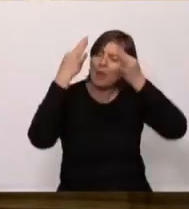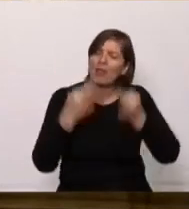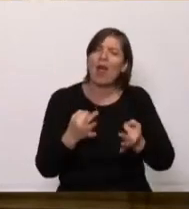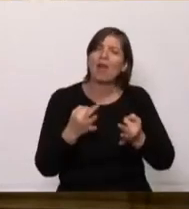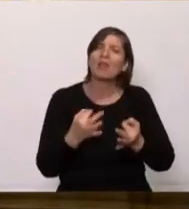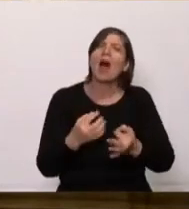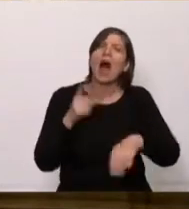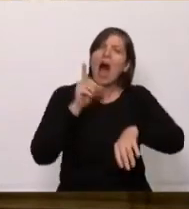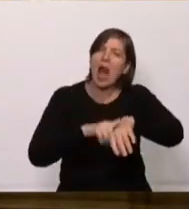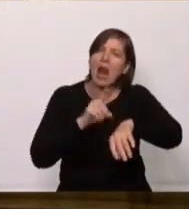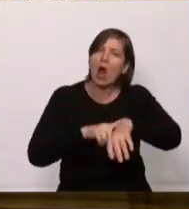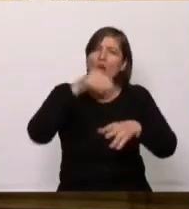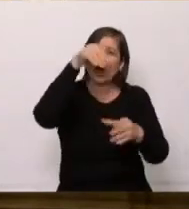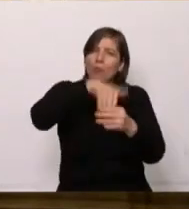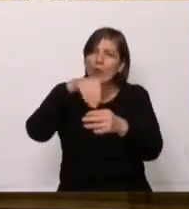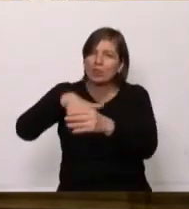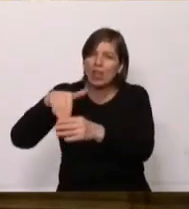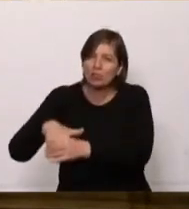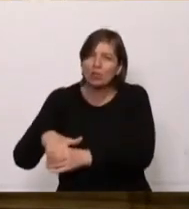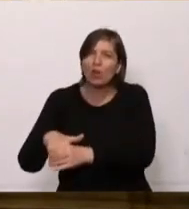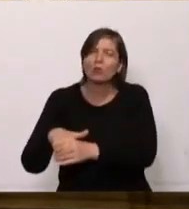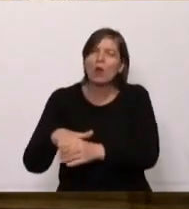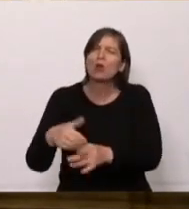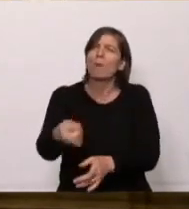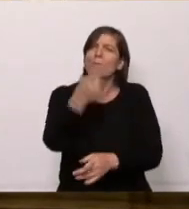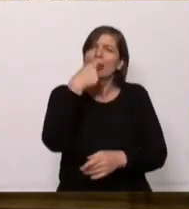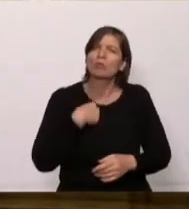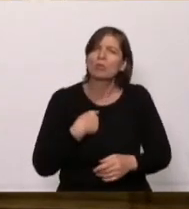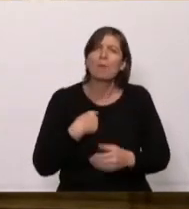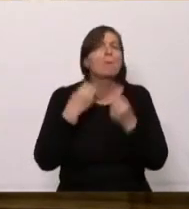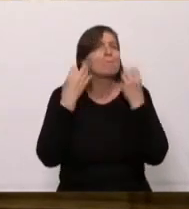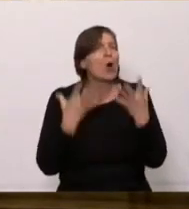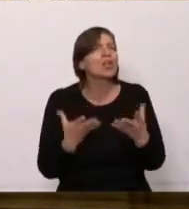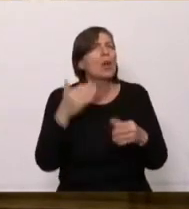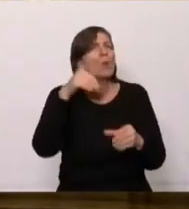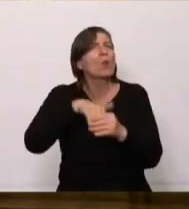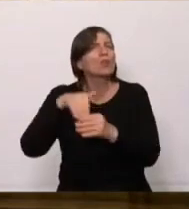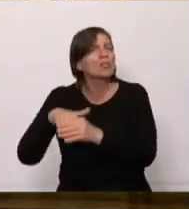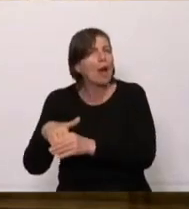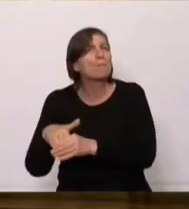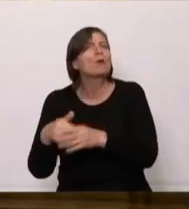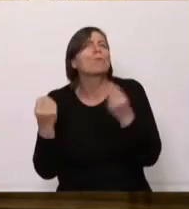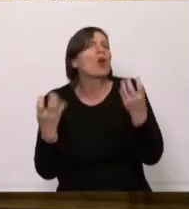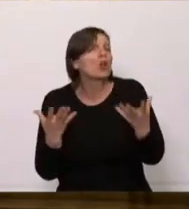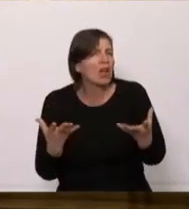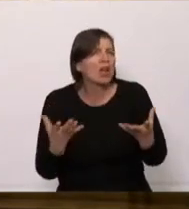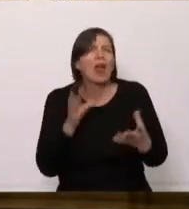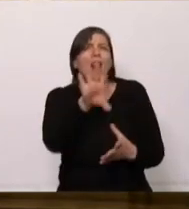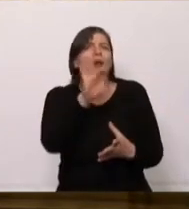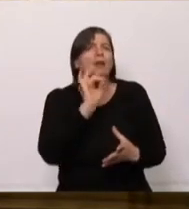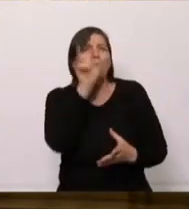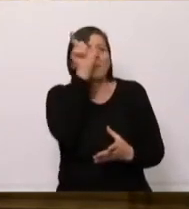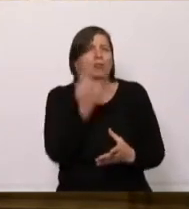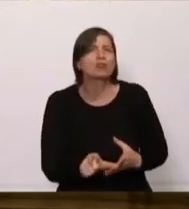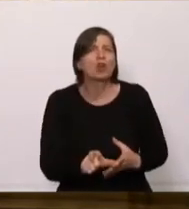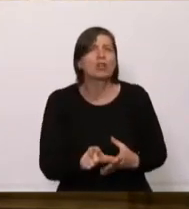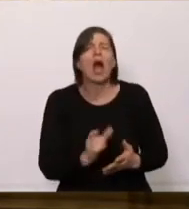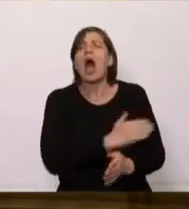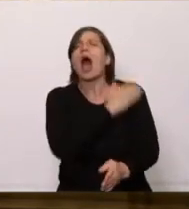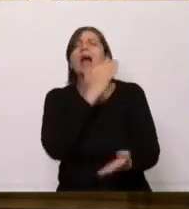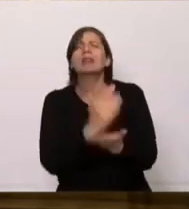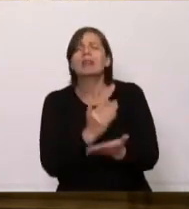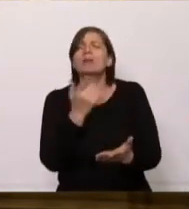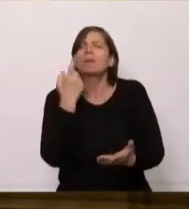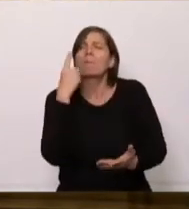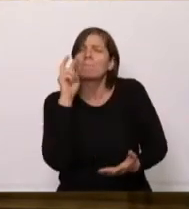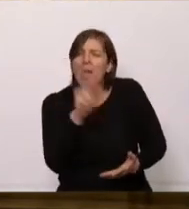sinceridad y a la hora de ejercer el voto nos preguntemos por qué votamos lo que votamos, hasta dónde